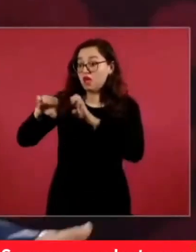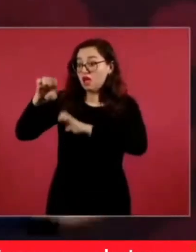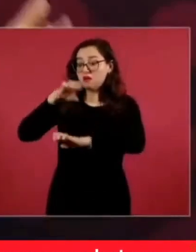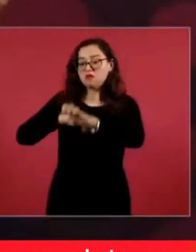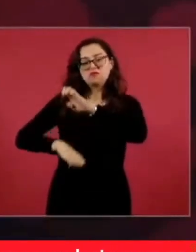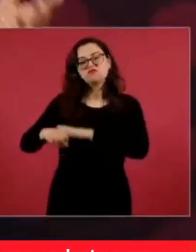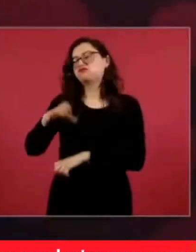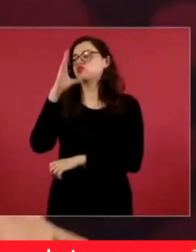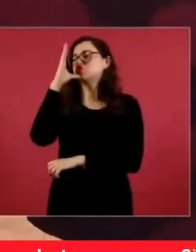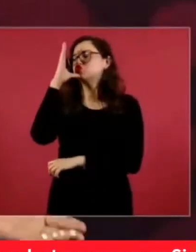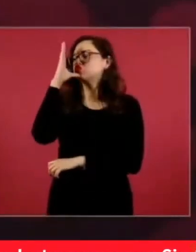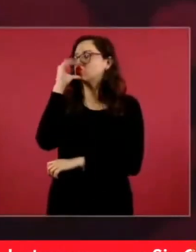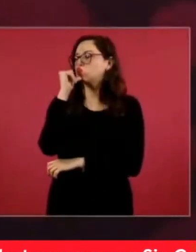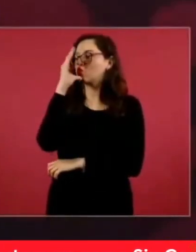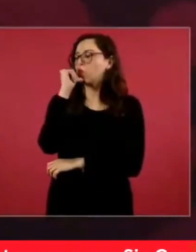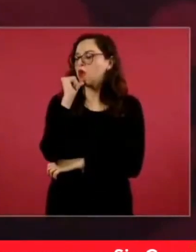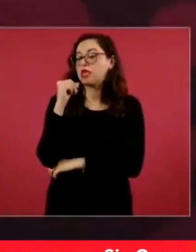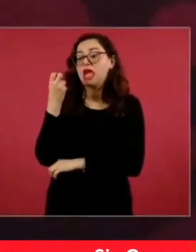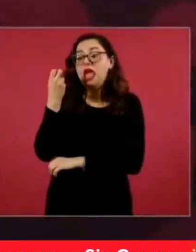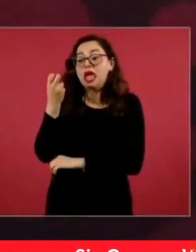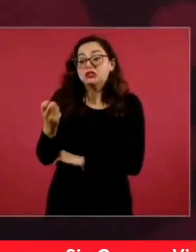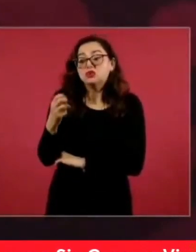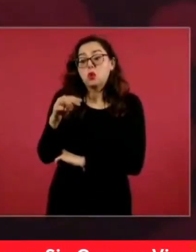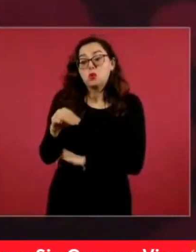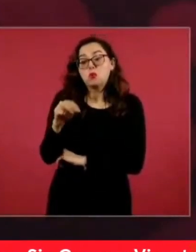¿Cómo va a convertirse en un monopolio?